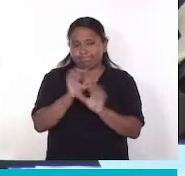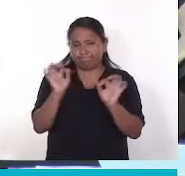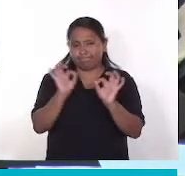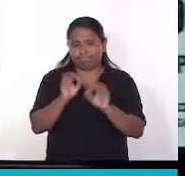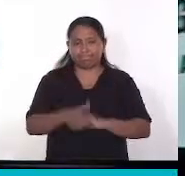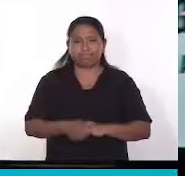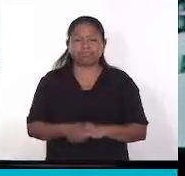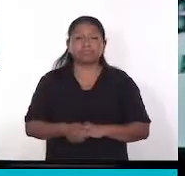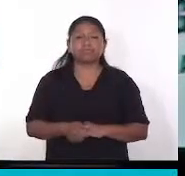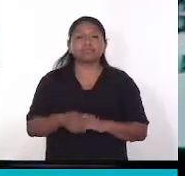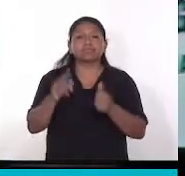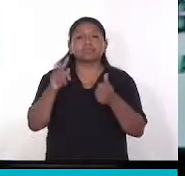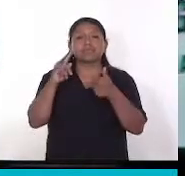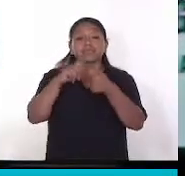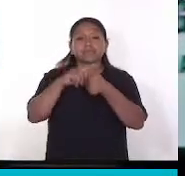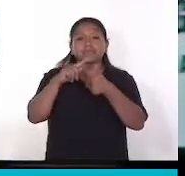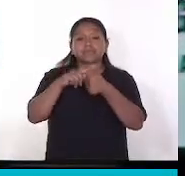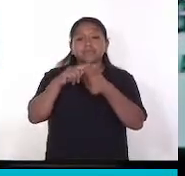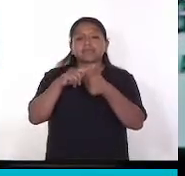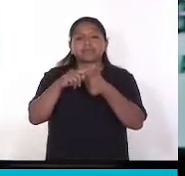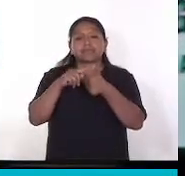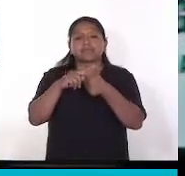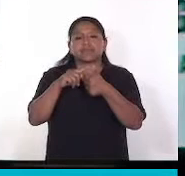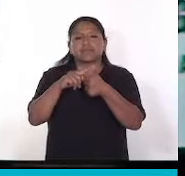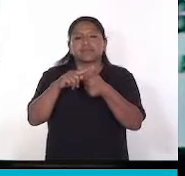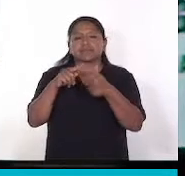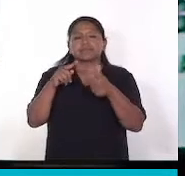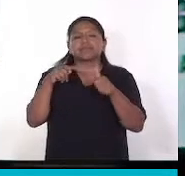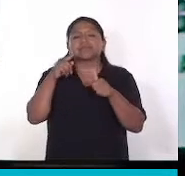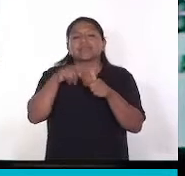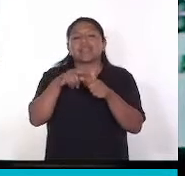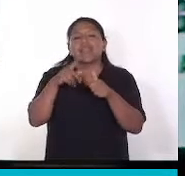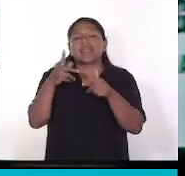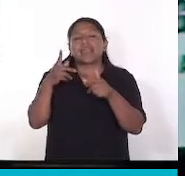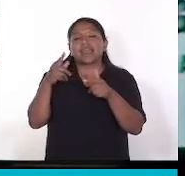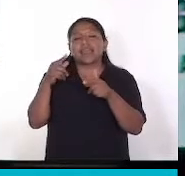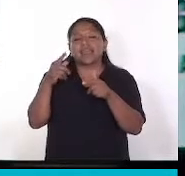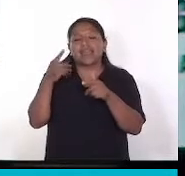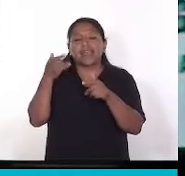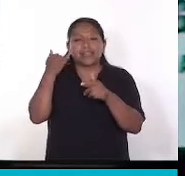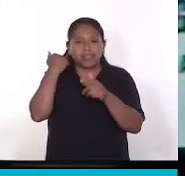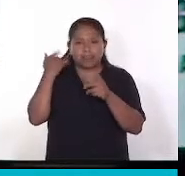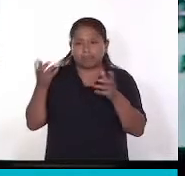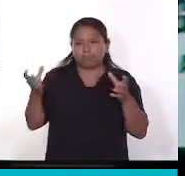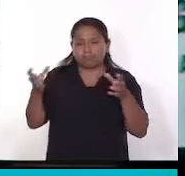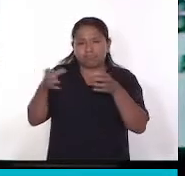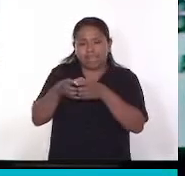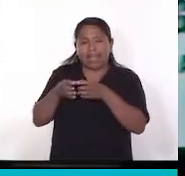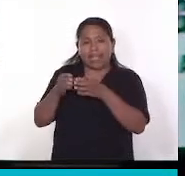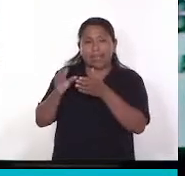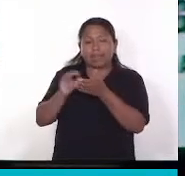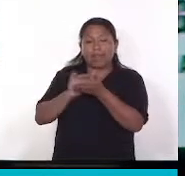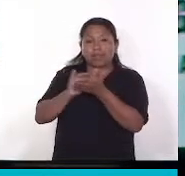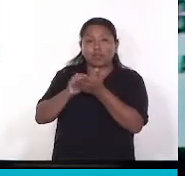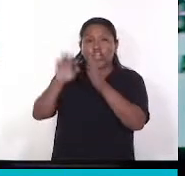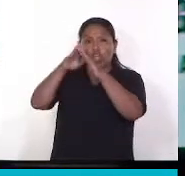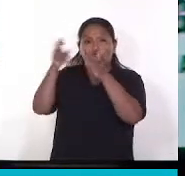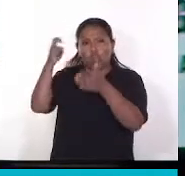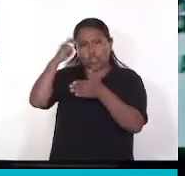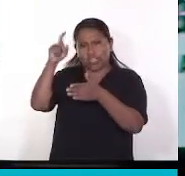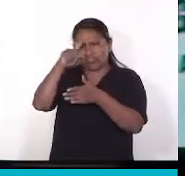El primer punto que nos preocupa es el del acuerdo que se votó ya en la Cámara de Diputados del Congreso